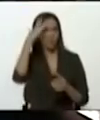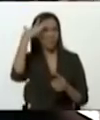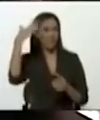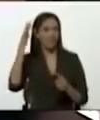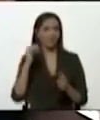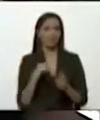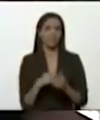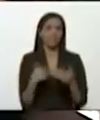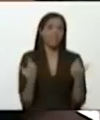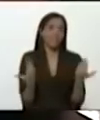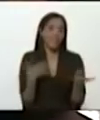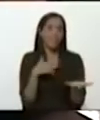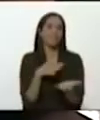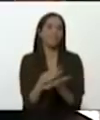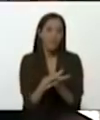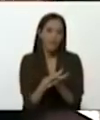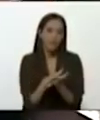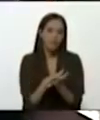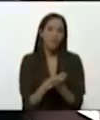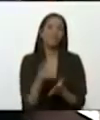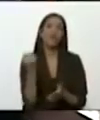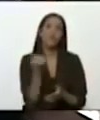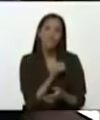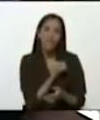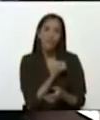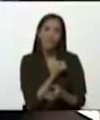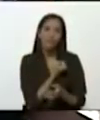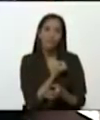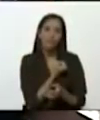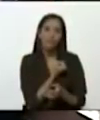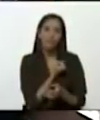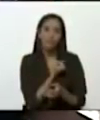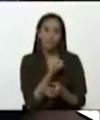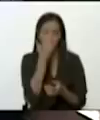¿Qué hubiese pasado si hubiesen asesinado